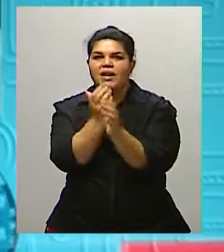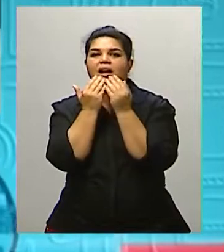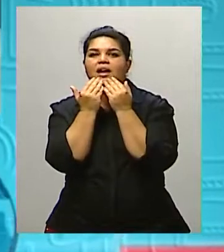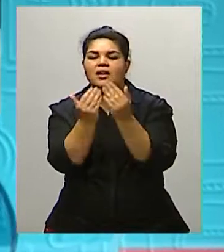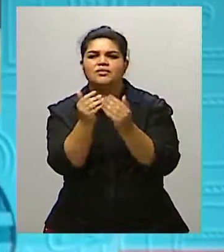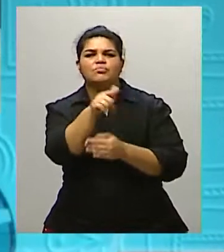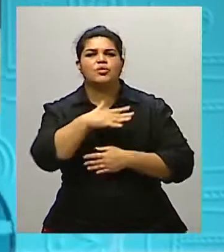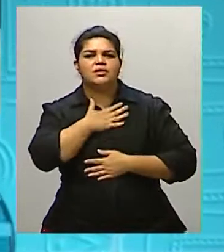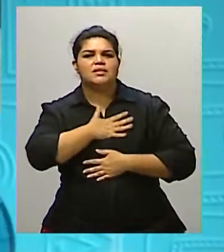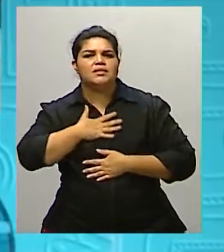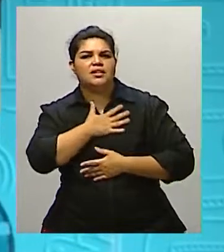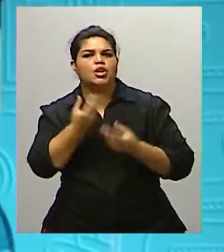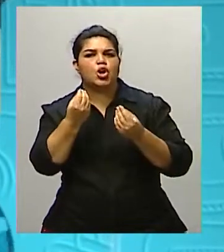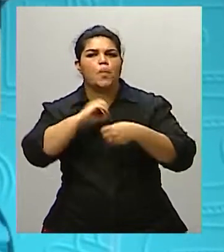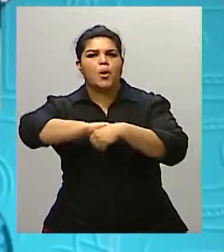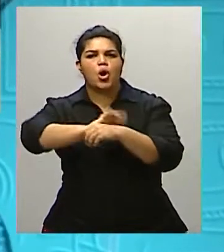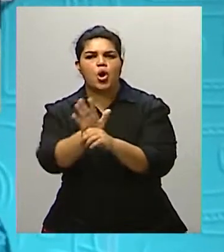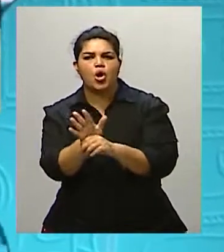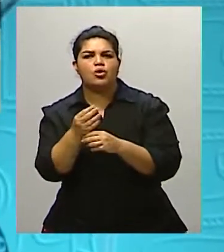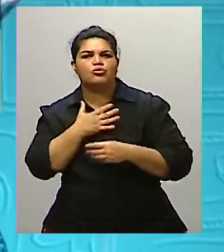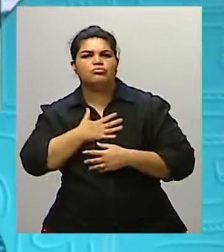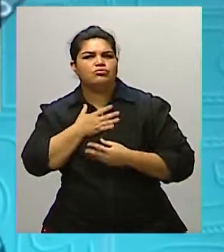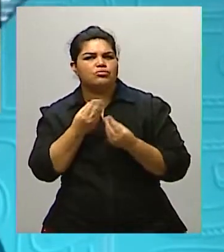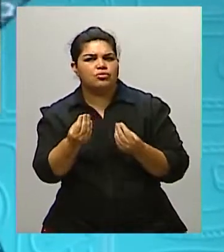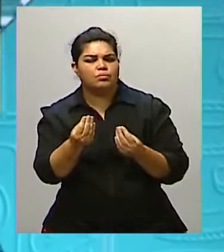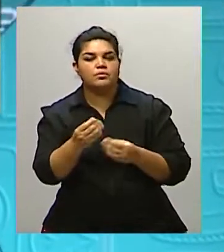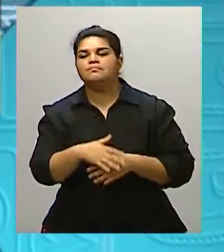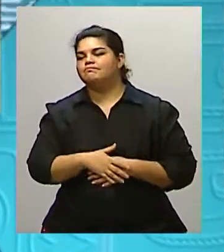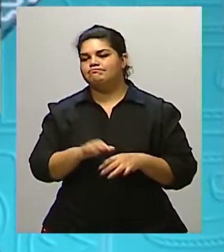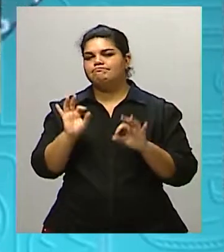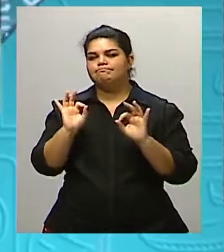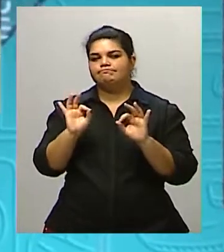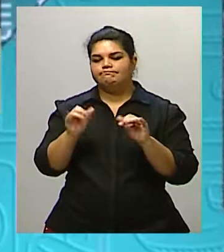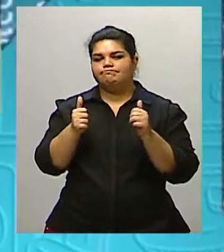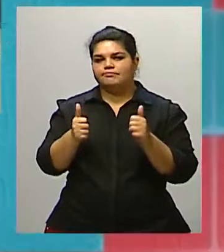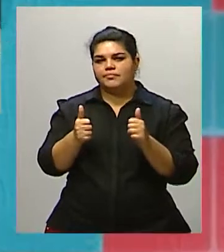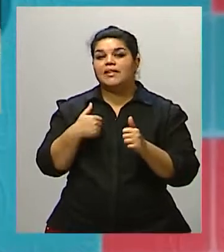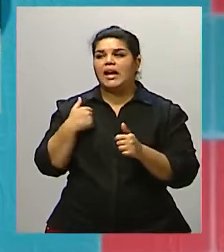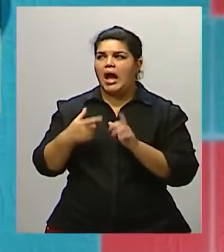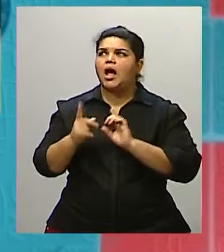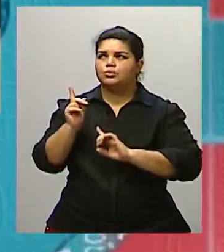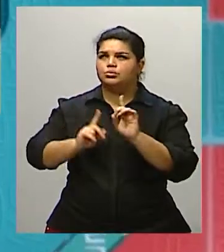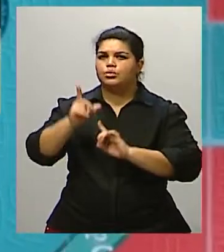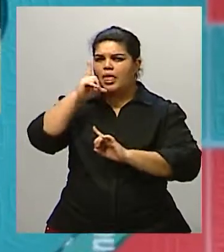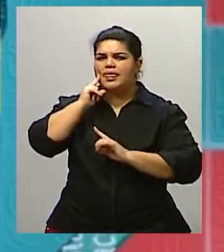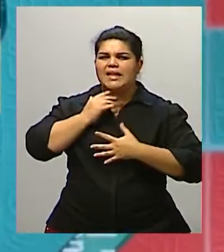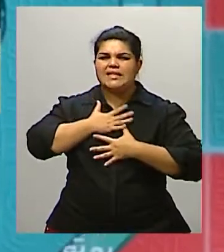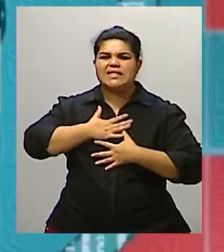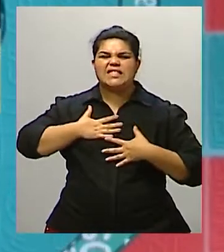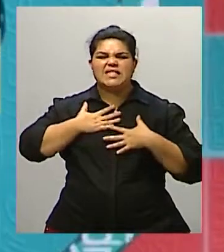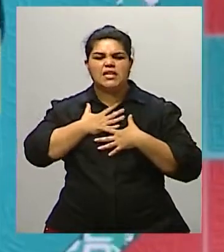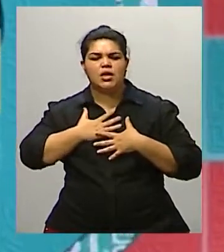el tema de coronavirus? Bien, bien, bien. Un par de días fue un poco algunos síntomas